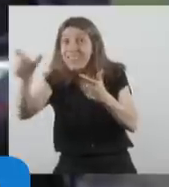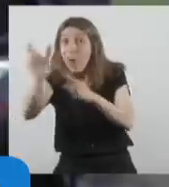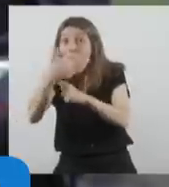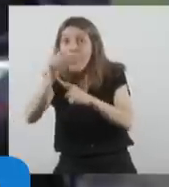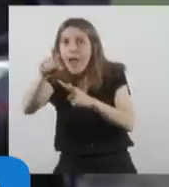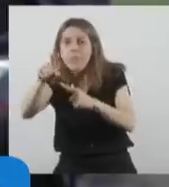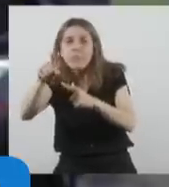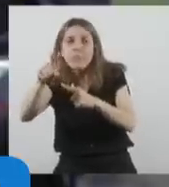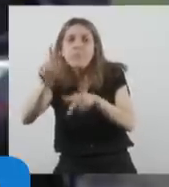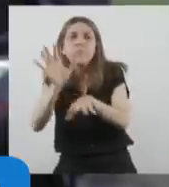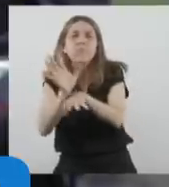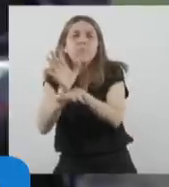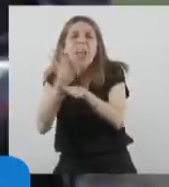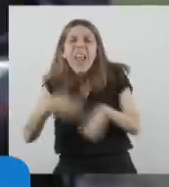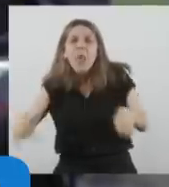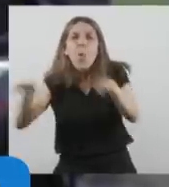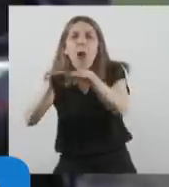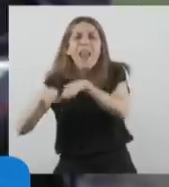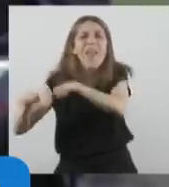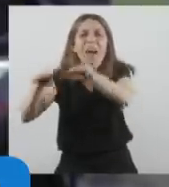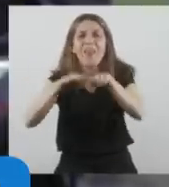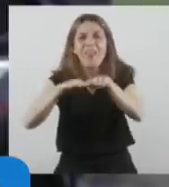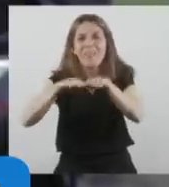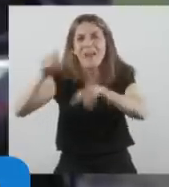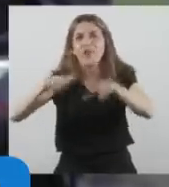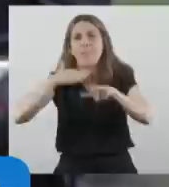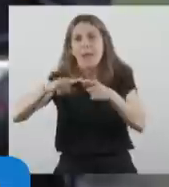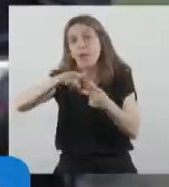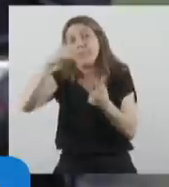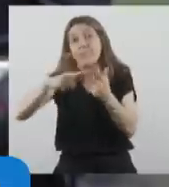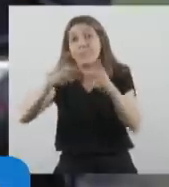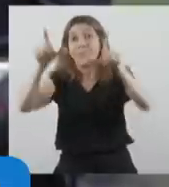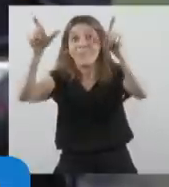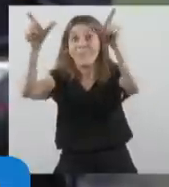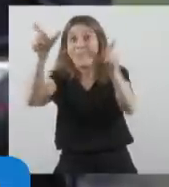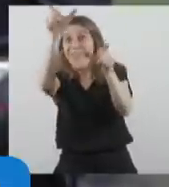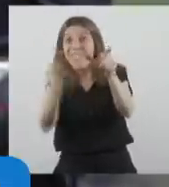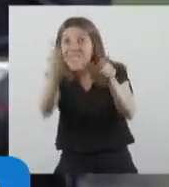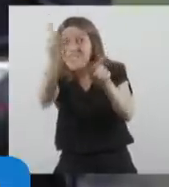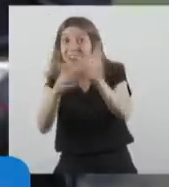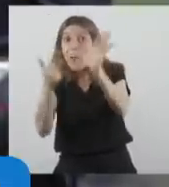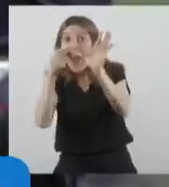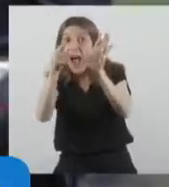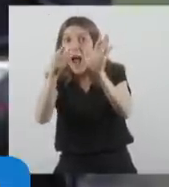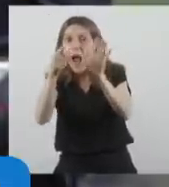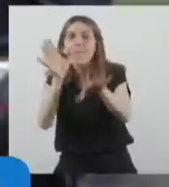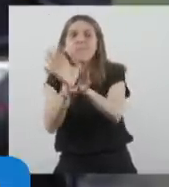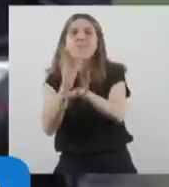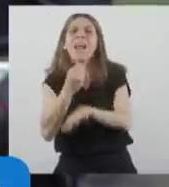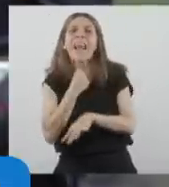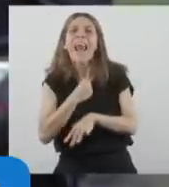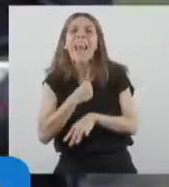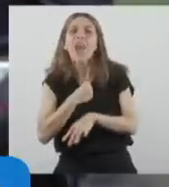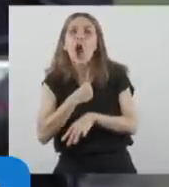de los mexicanos y esa franca de esa franja blanca representa la religión que en aquellos